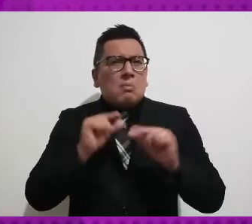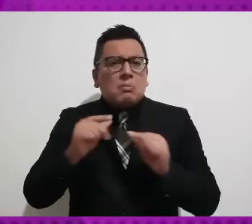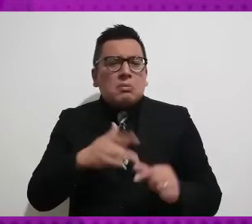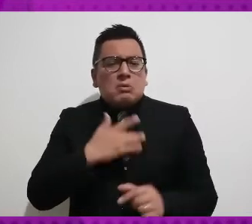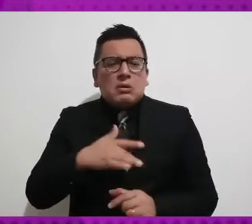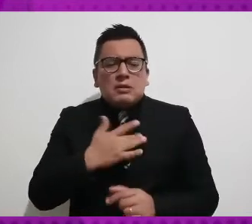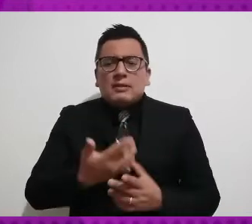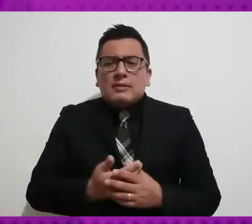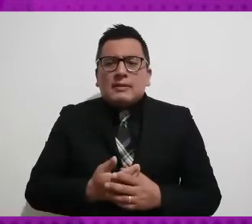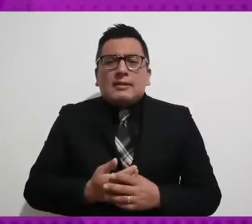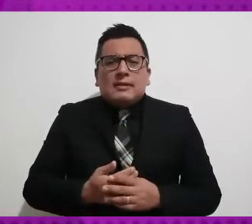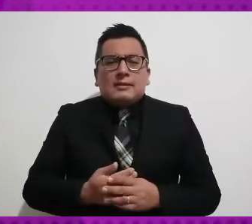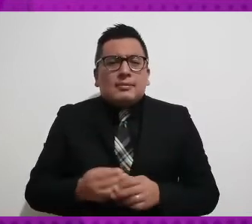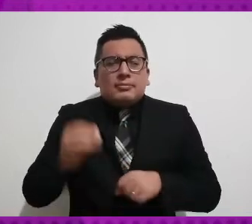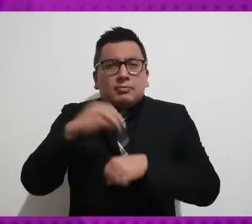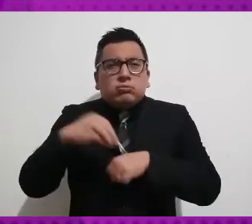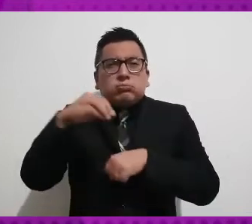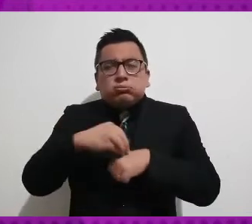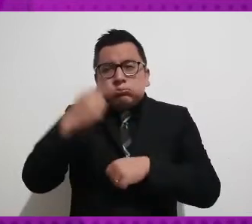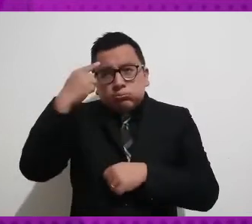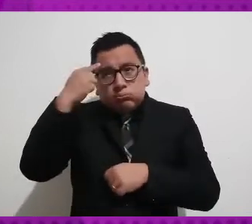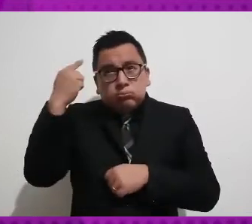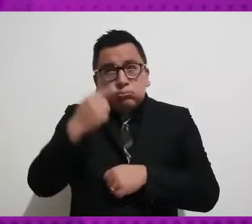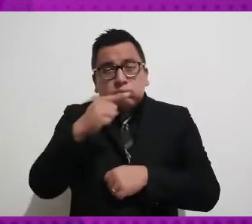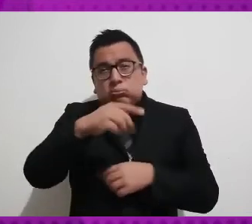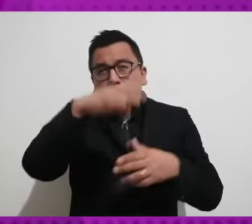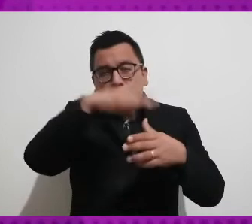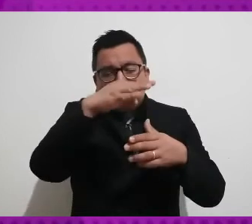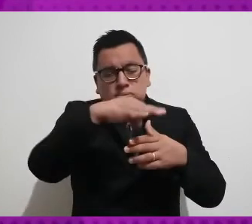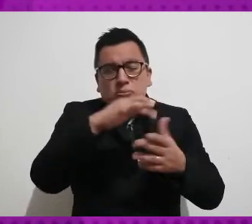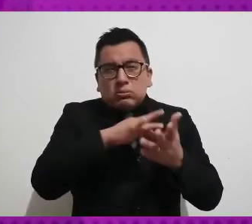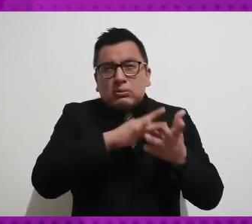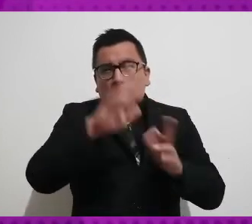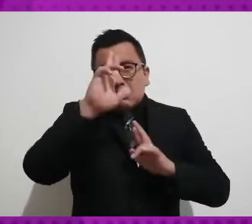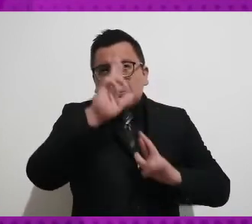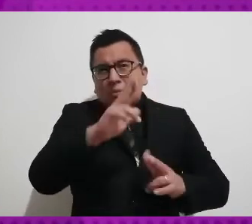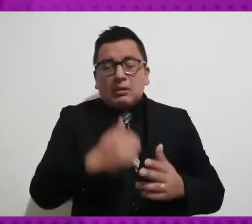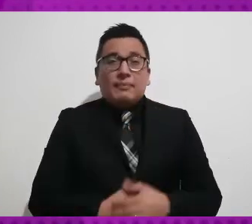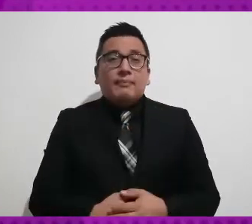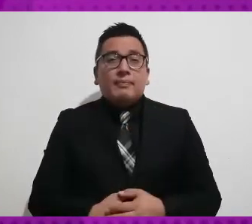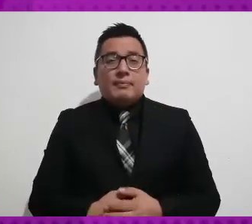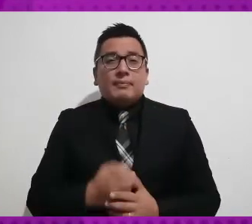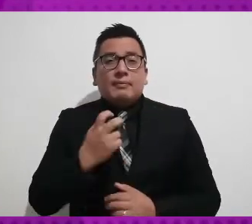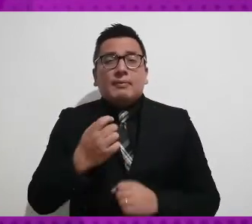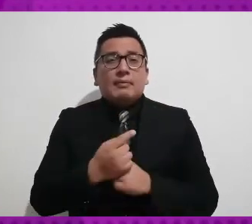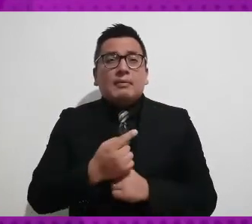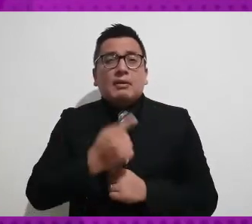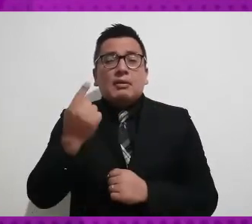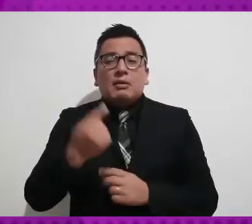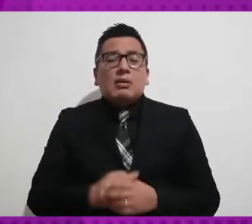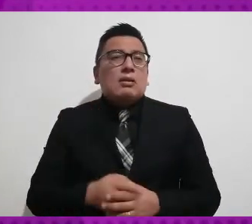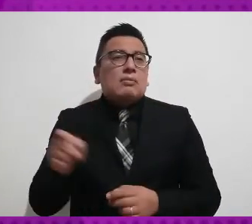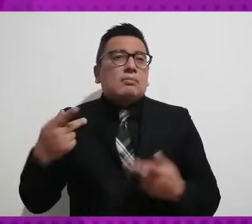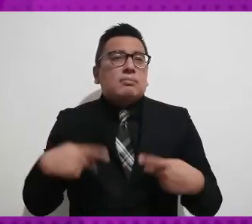a que el voto se respete finalmente. Y creo que todo esto se da precisamente por la exigencia